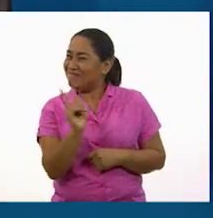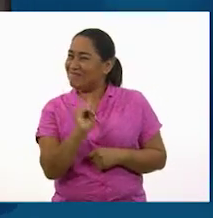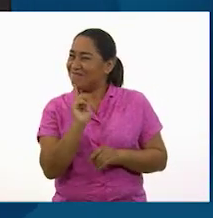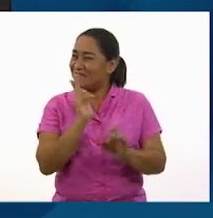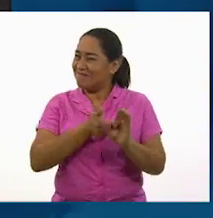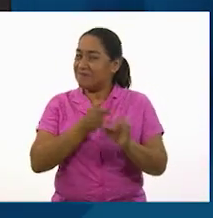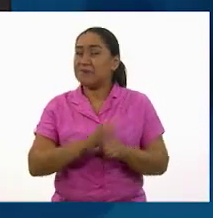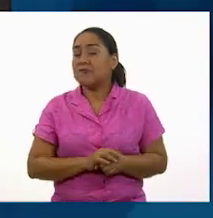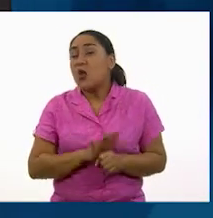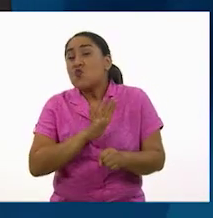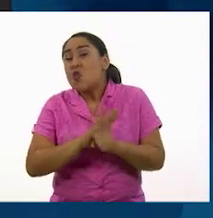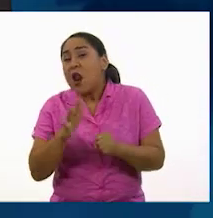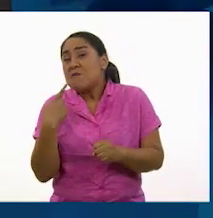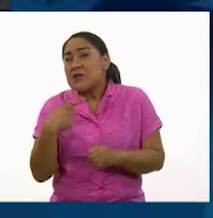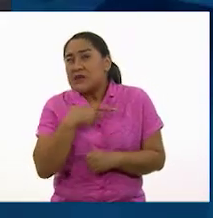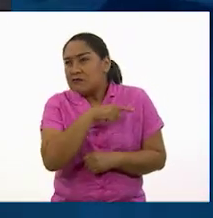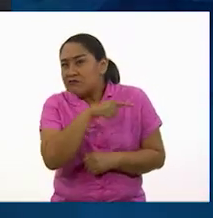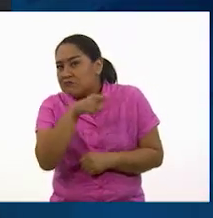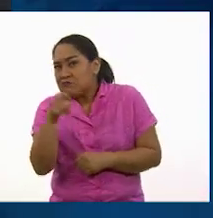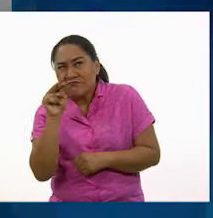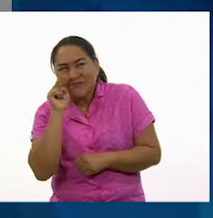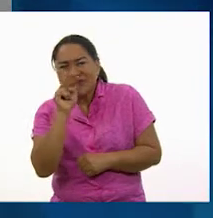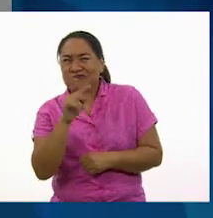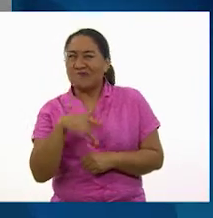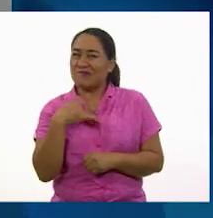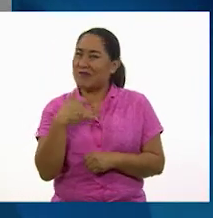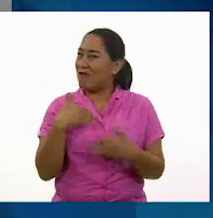¿Quién de estas personas te da desconfianza?